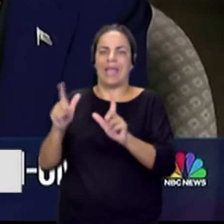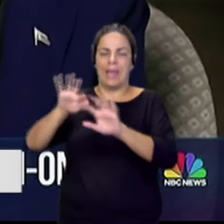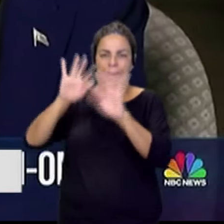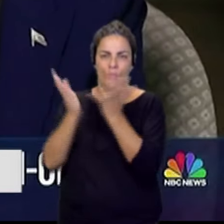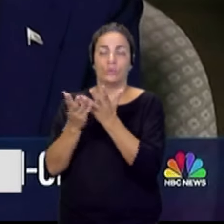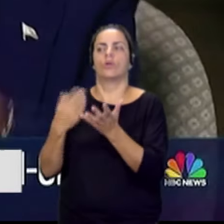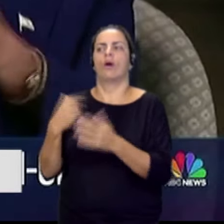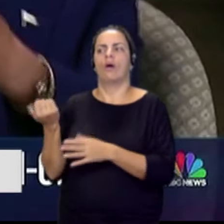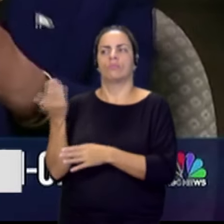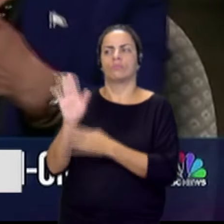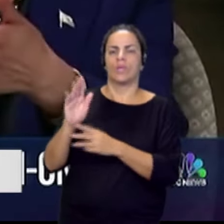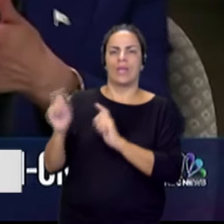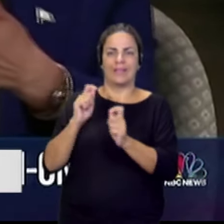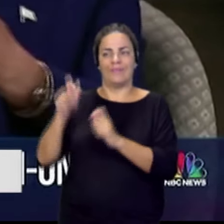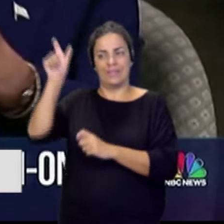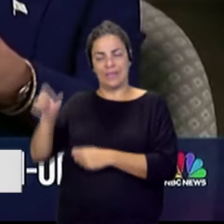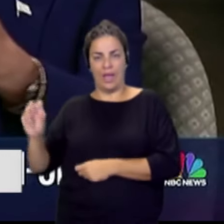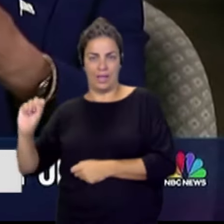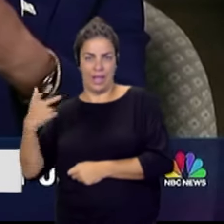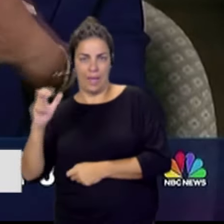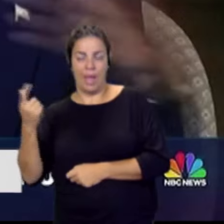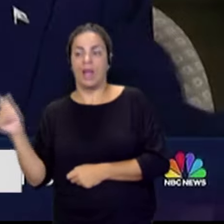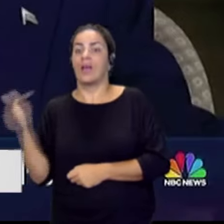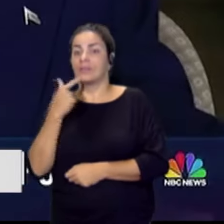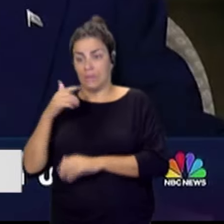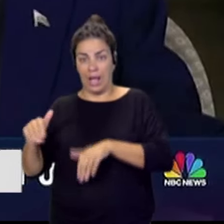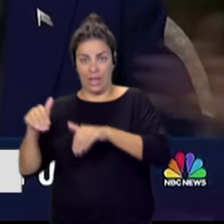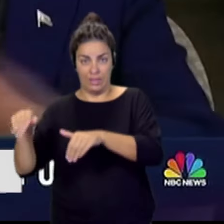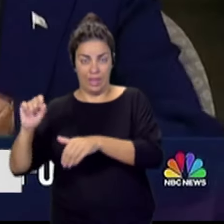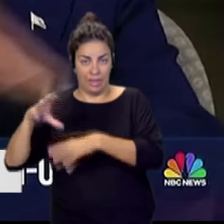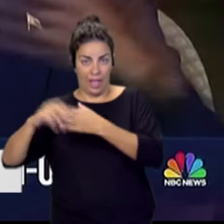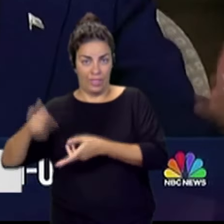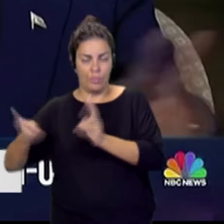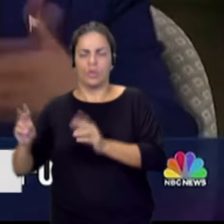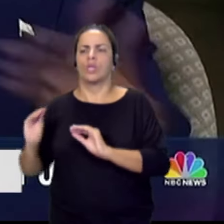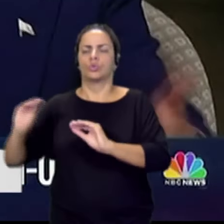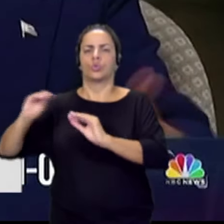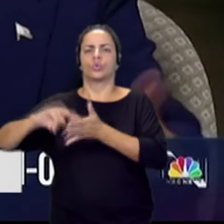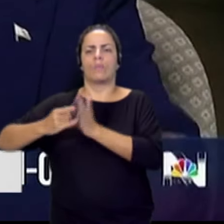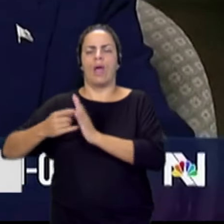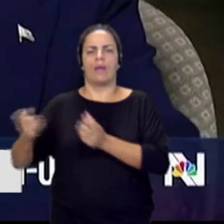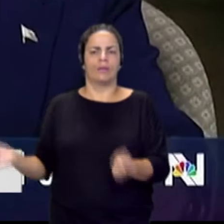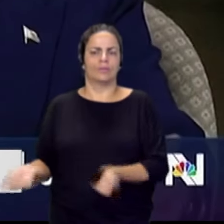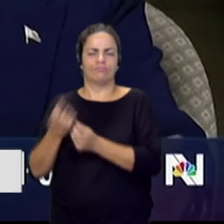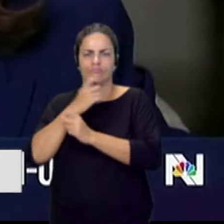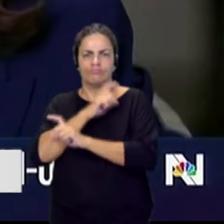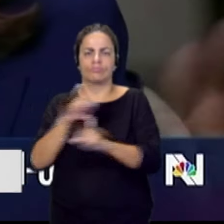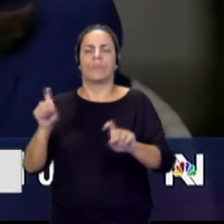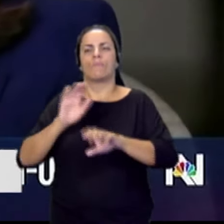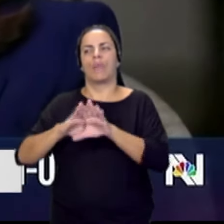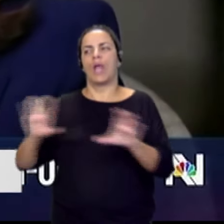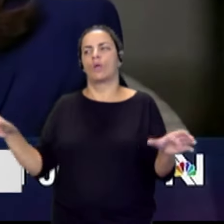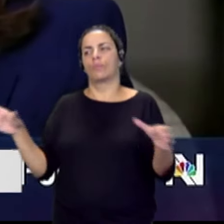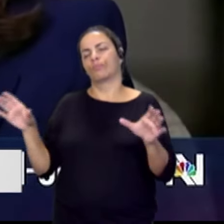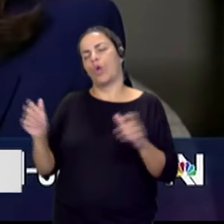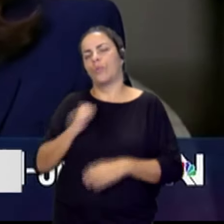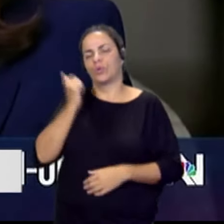entrevista a Kamala Harris en la que el aspirante demócrata anunció sus planes para ampliar las oportunidades de la comunidad